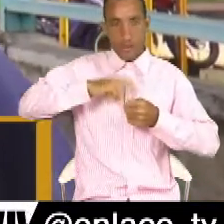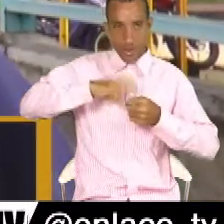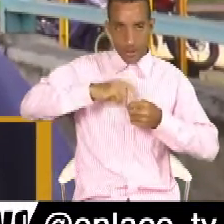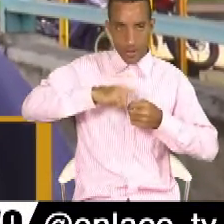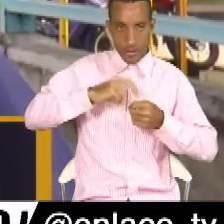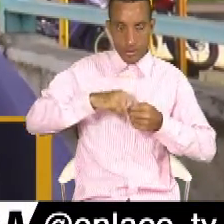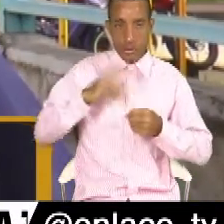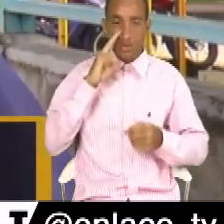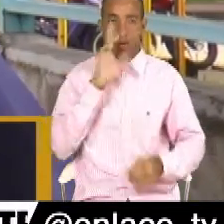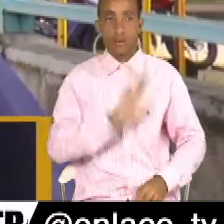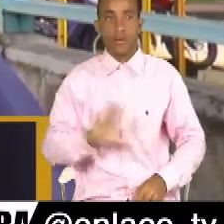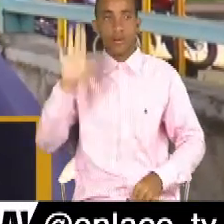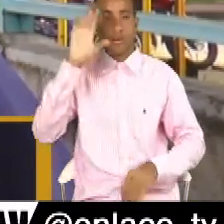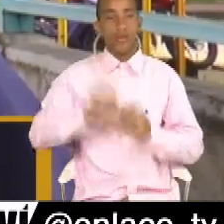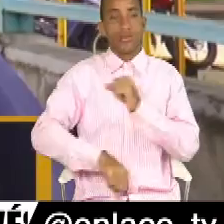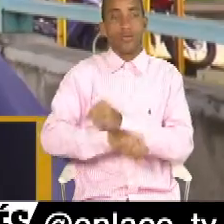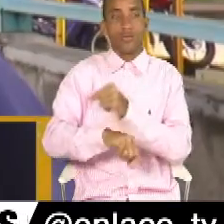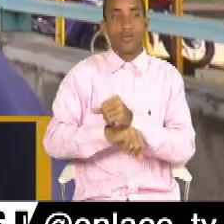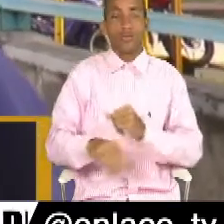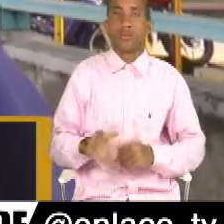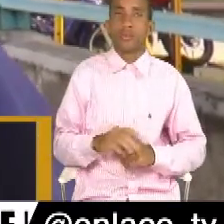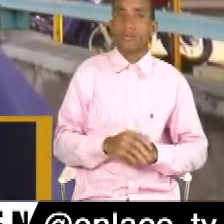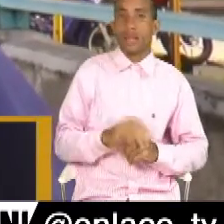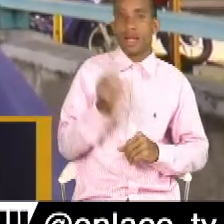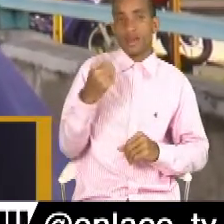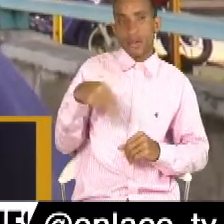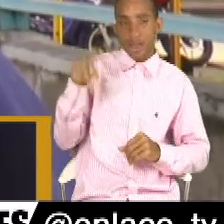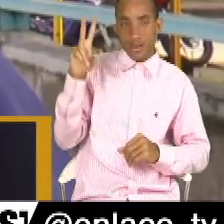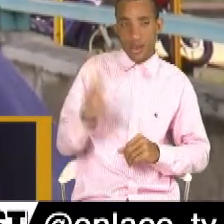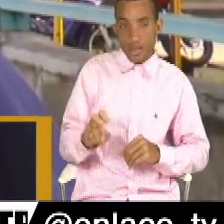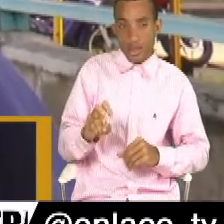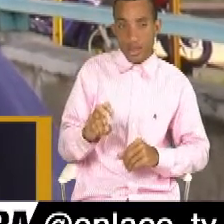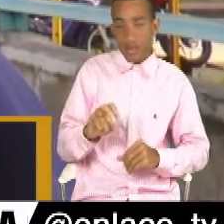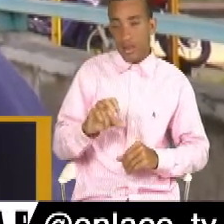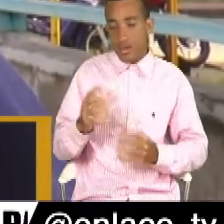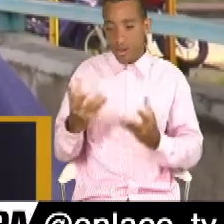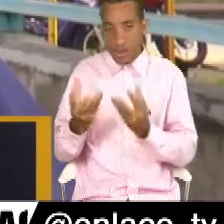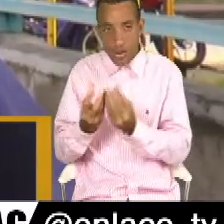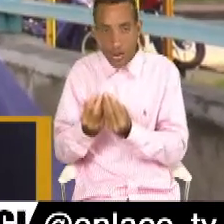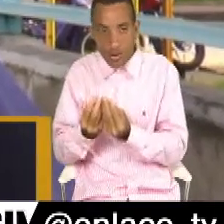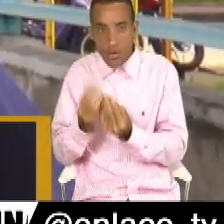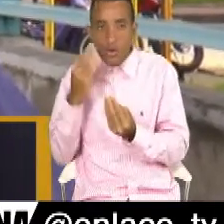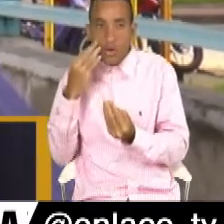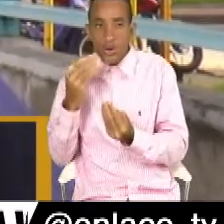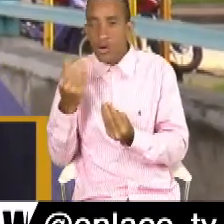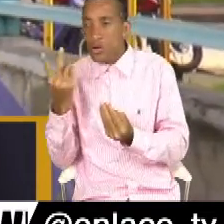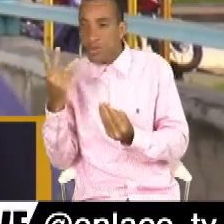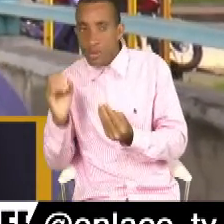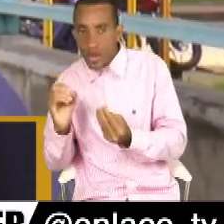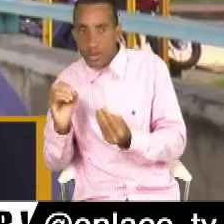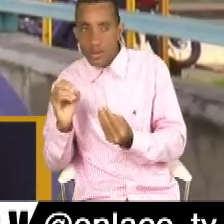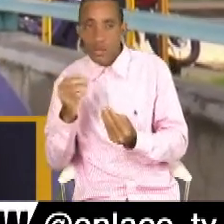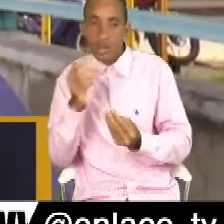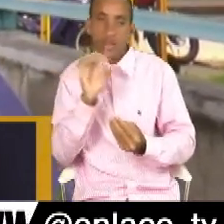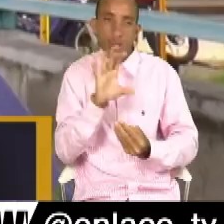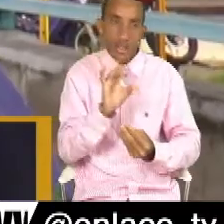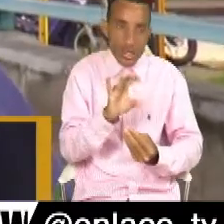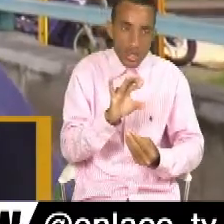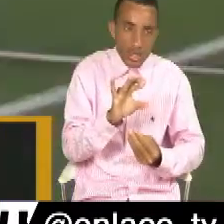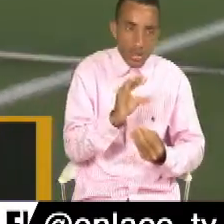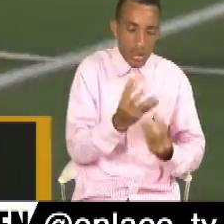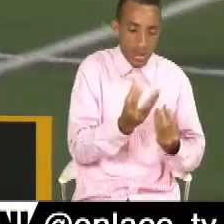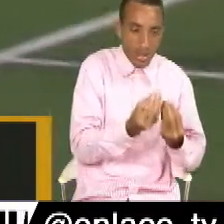ya trabajó la 17, la Sub-20. Y la sub-15, sub-17 se encuentra trabajando, todo